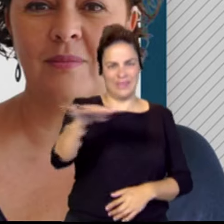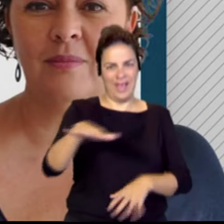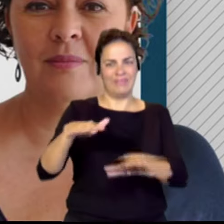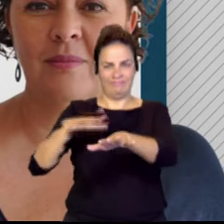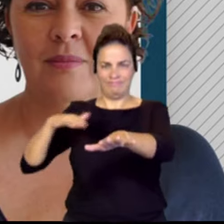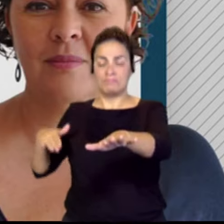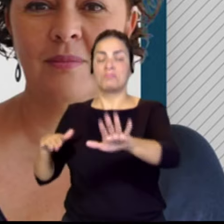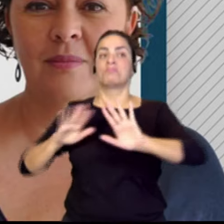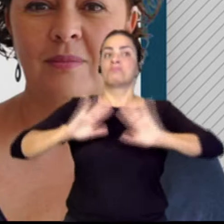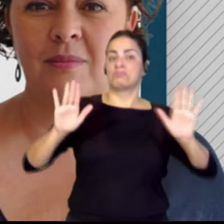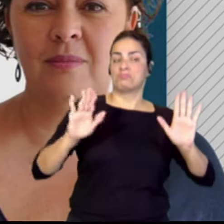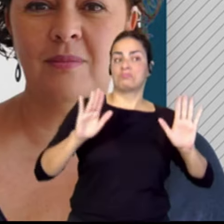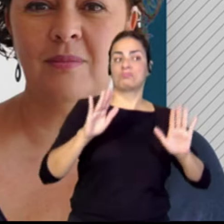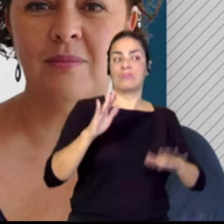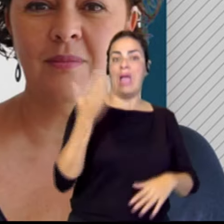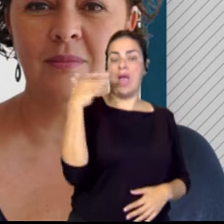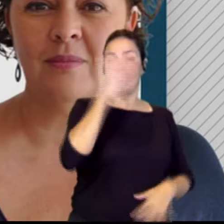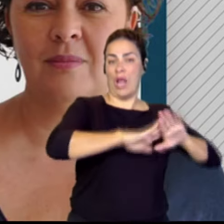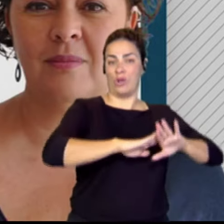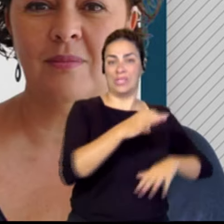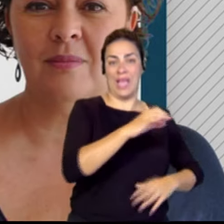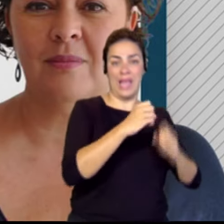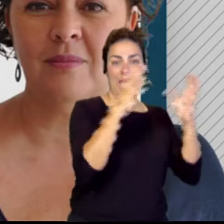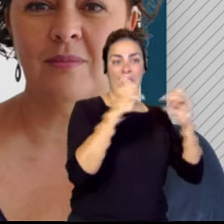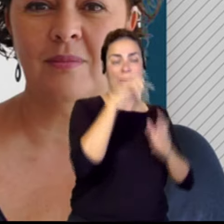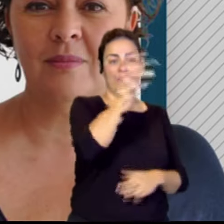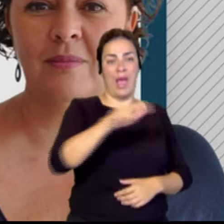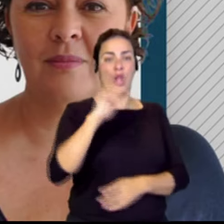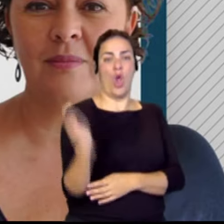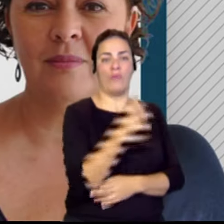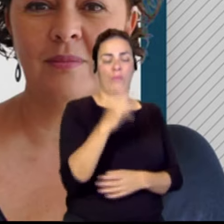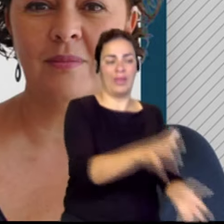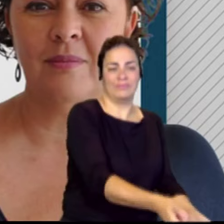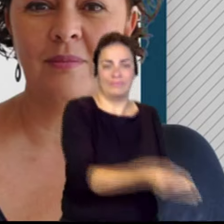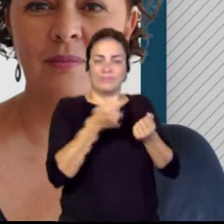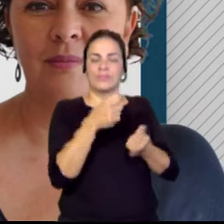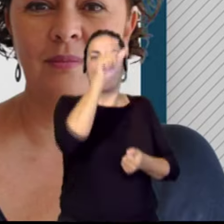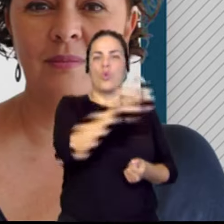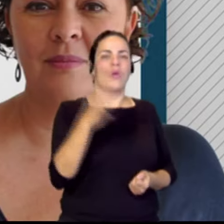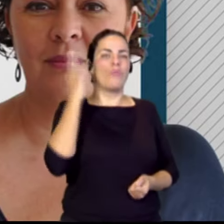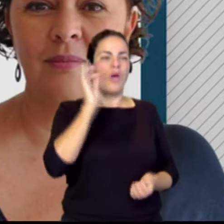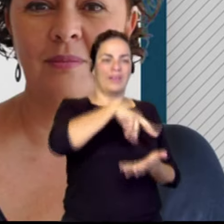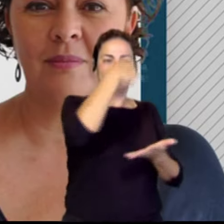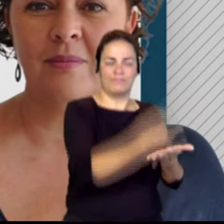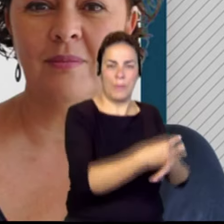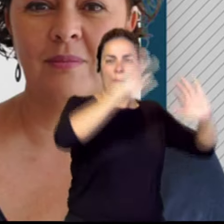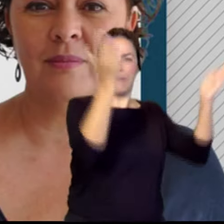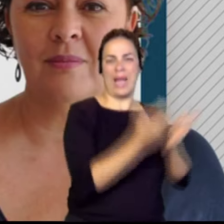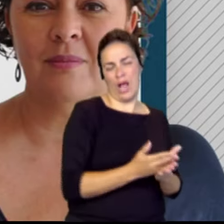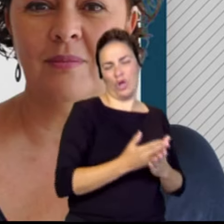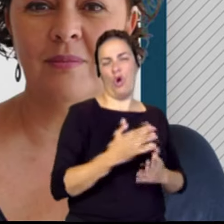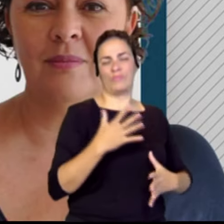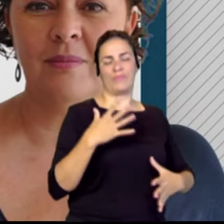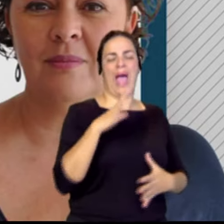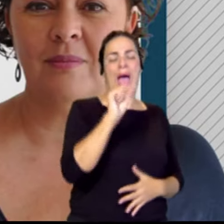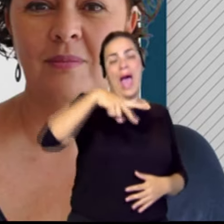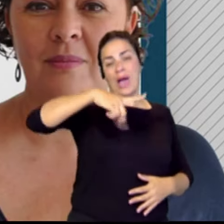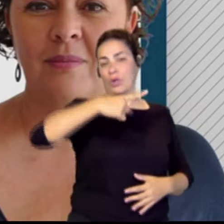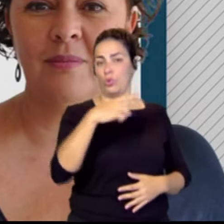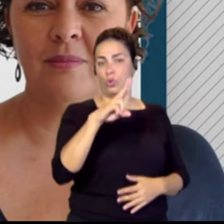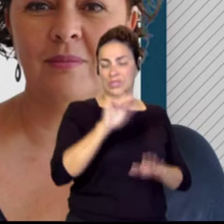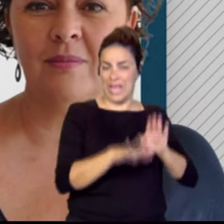isla de la palma los bomberos rescataba a una mujer que había sufrido una caída en el Barranco de las angustias en el municipio del paso y una